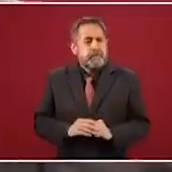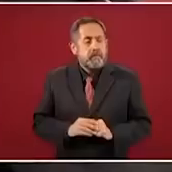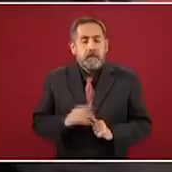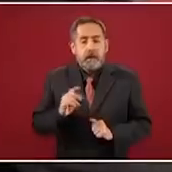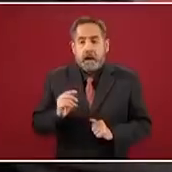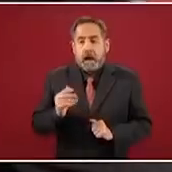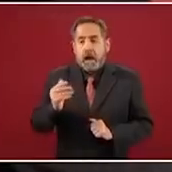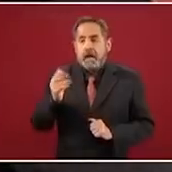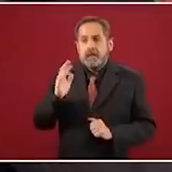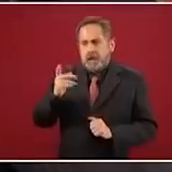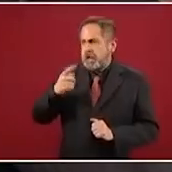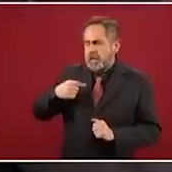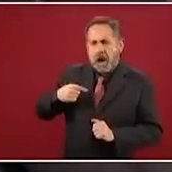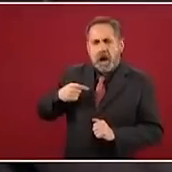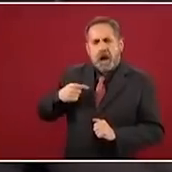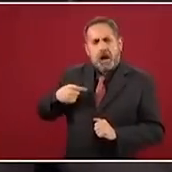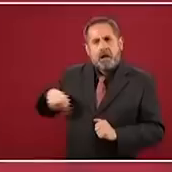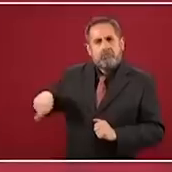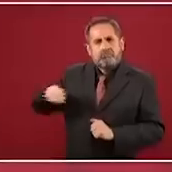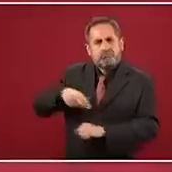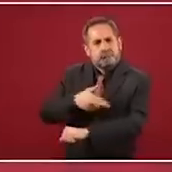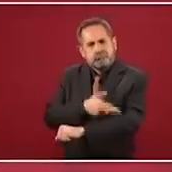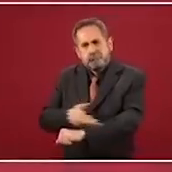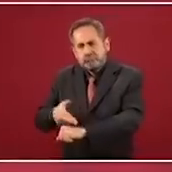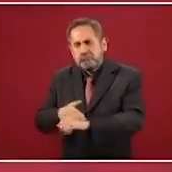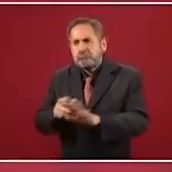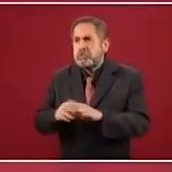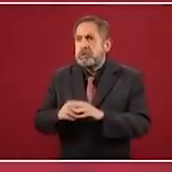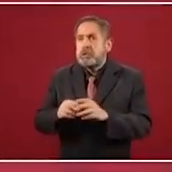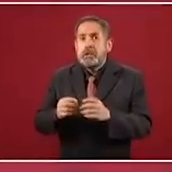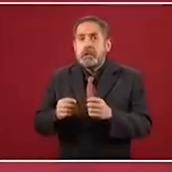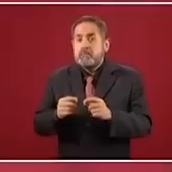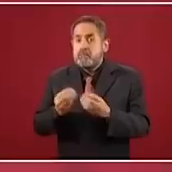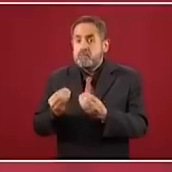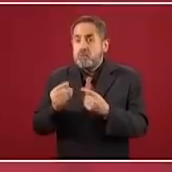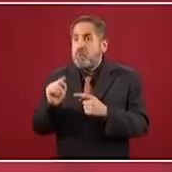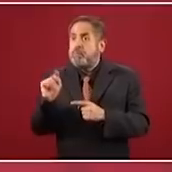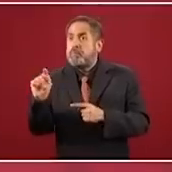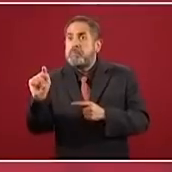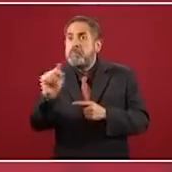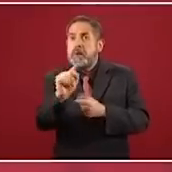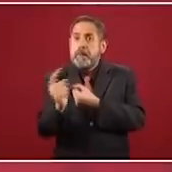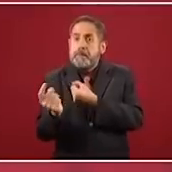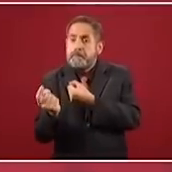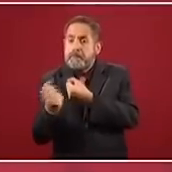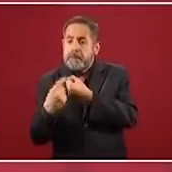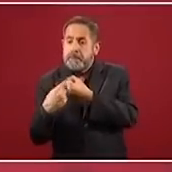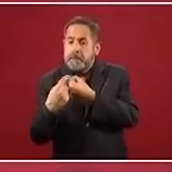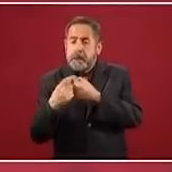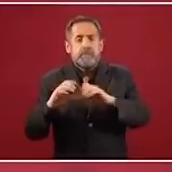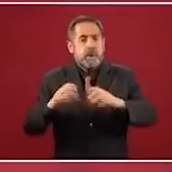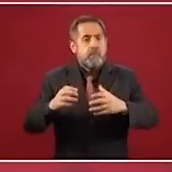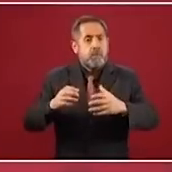ha conseguido que un número importante de